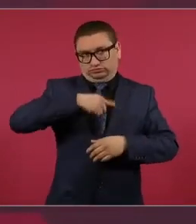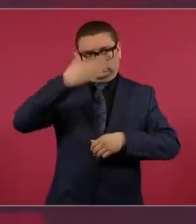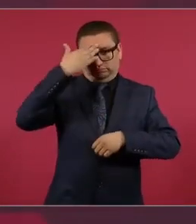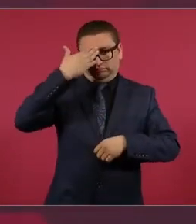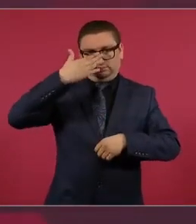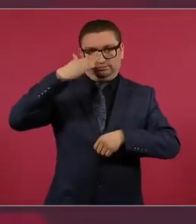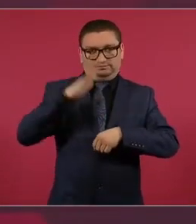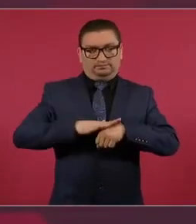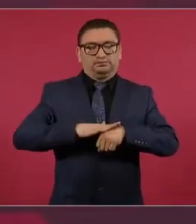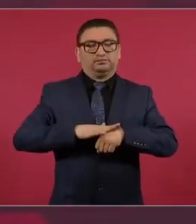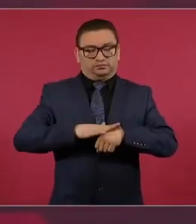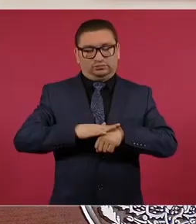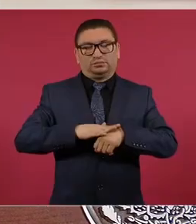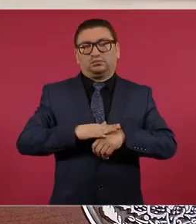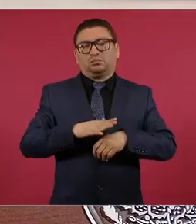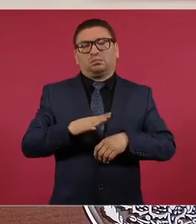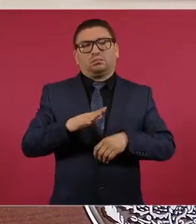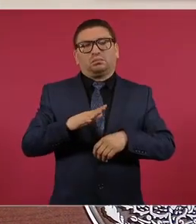cuenta